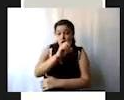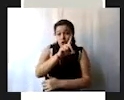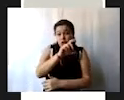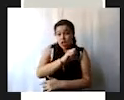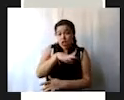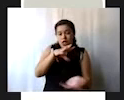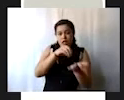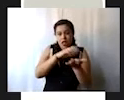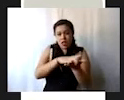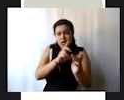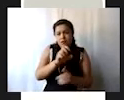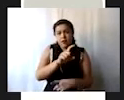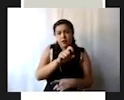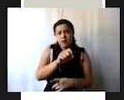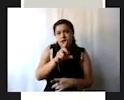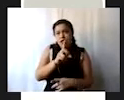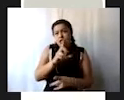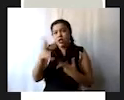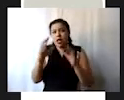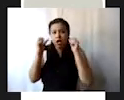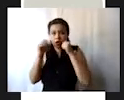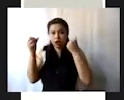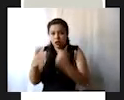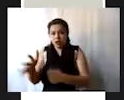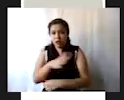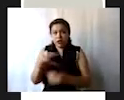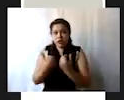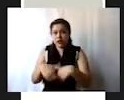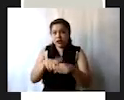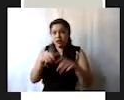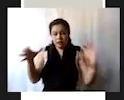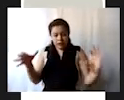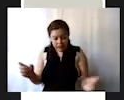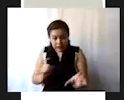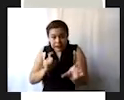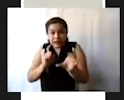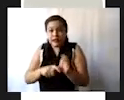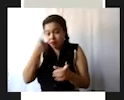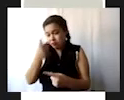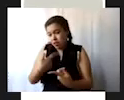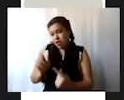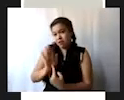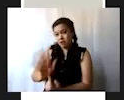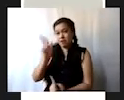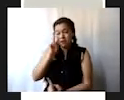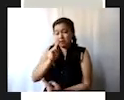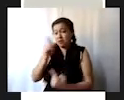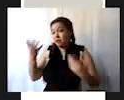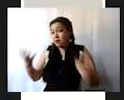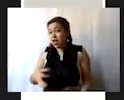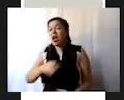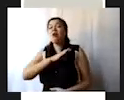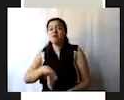y quieren incluir a las organizaciones de la sociedad civil en esta rendición de cuentas. Entonces, se puede, ¿no? Pero